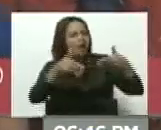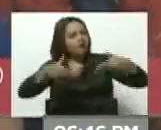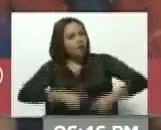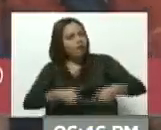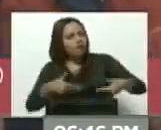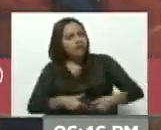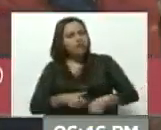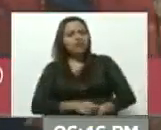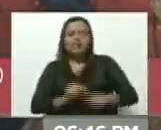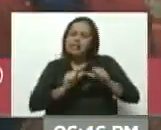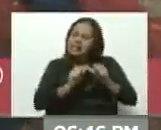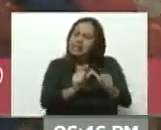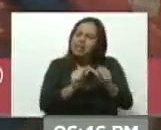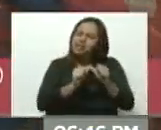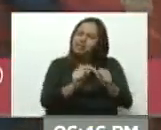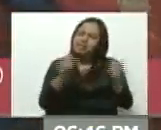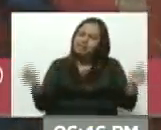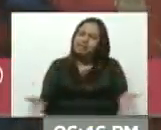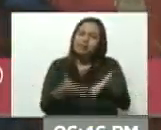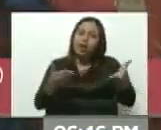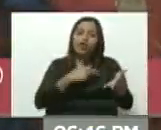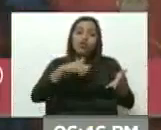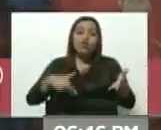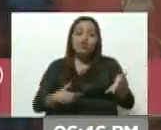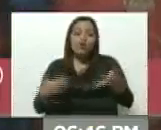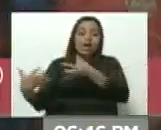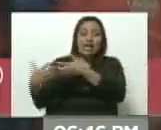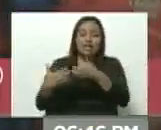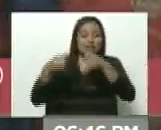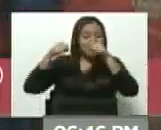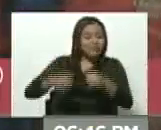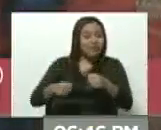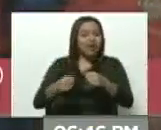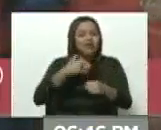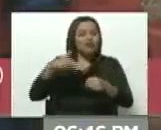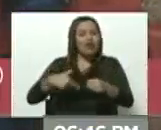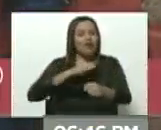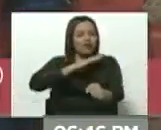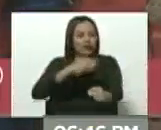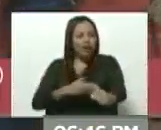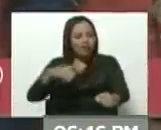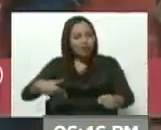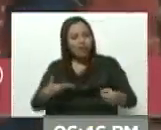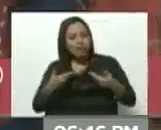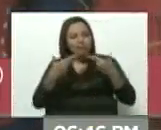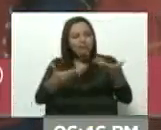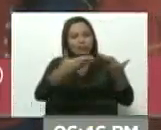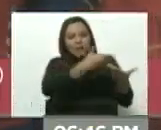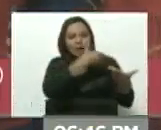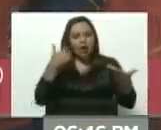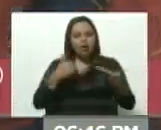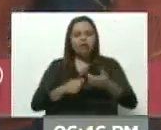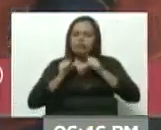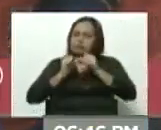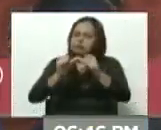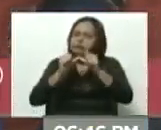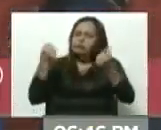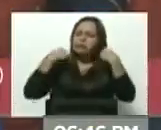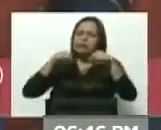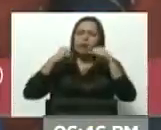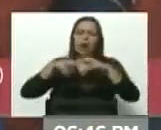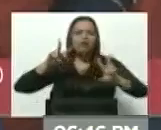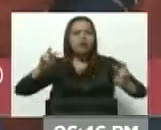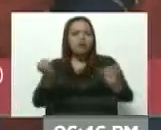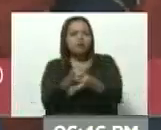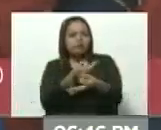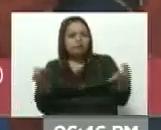esforzándonos, que sigamos luchando, que nosotros somos guerreros, somos fuertes, que podemos dar lo mejor, que sigamos preparándonos para nuevos